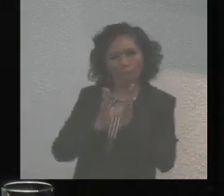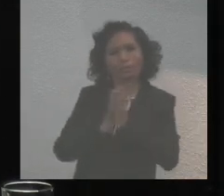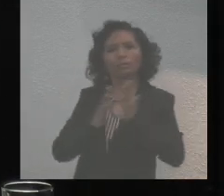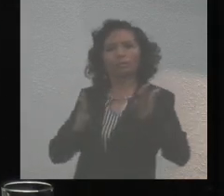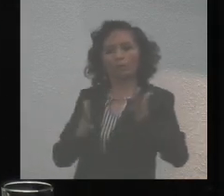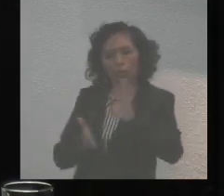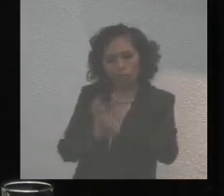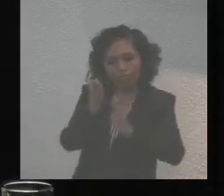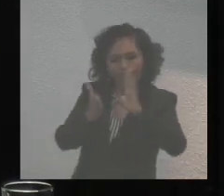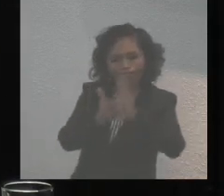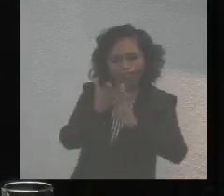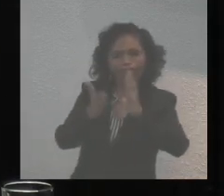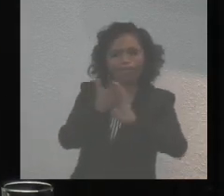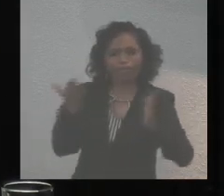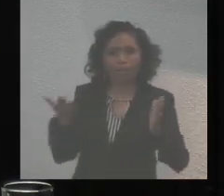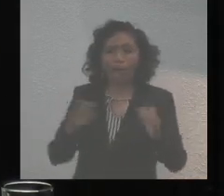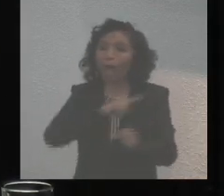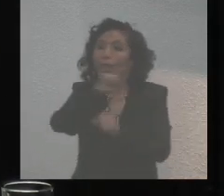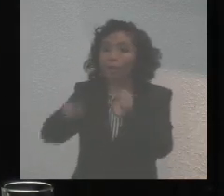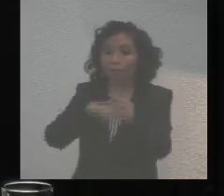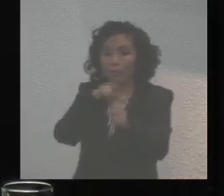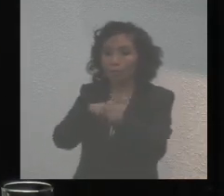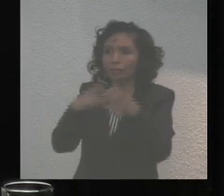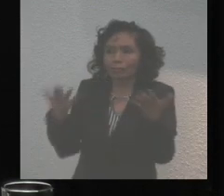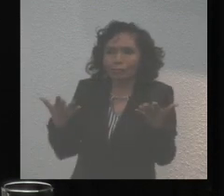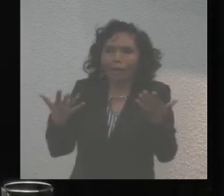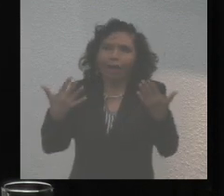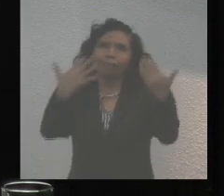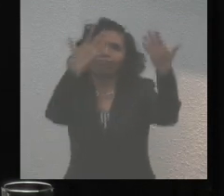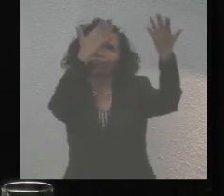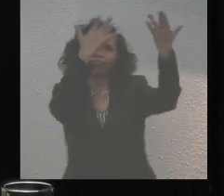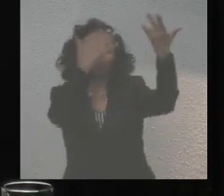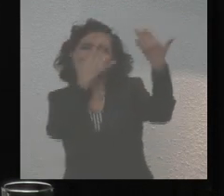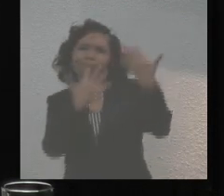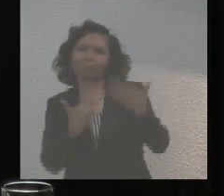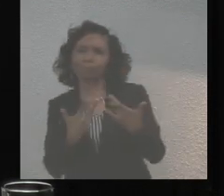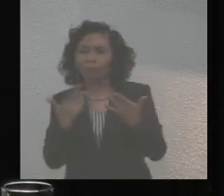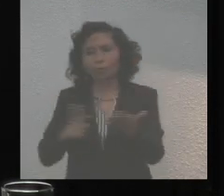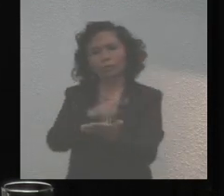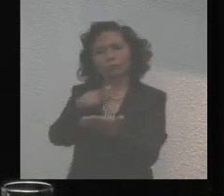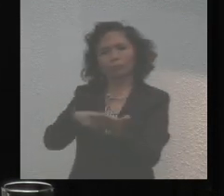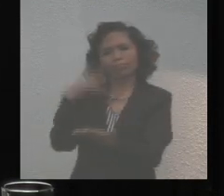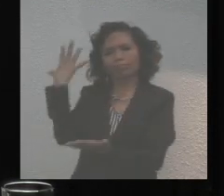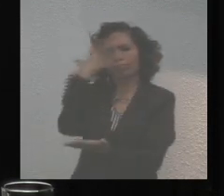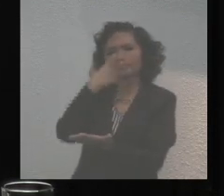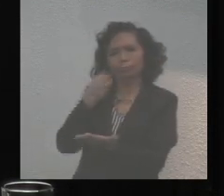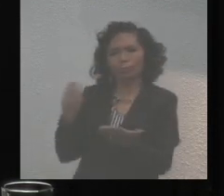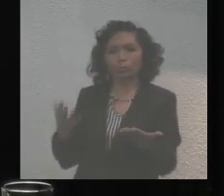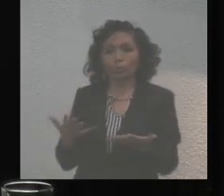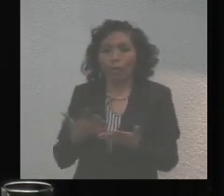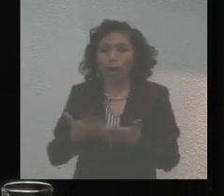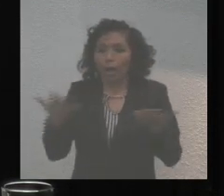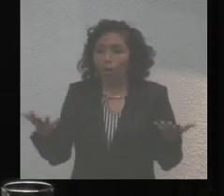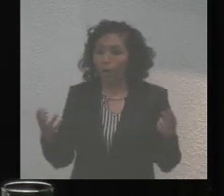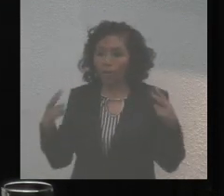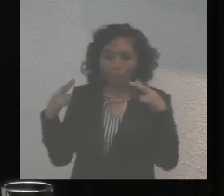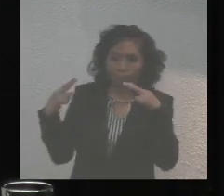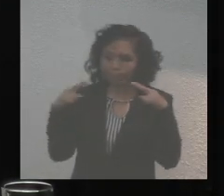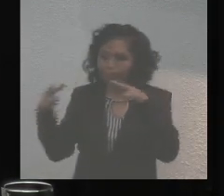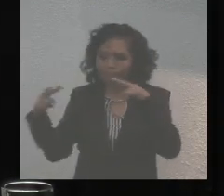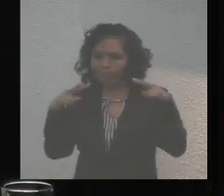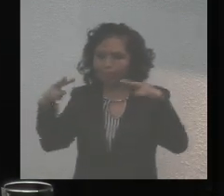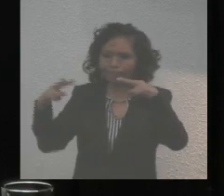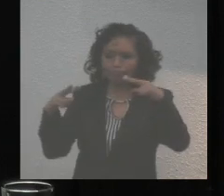su construcción. La naturaleza nos ha bendecido con este lugar privilegiado. Ha llegado la hora que nos veamos todas y todos